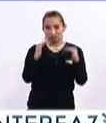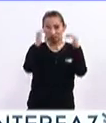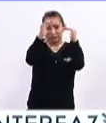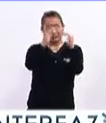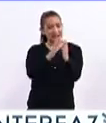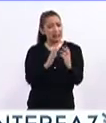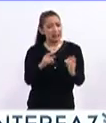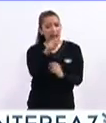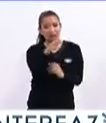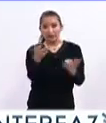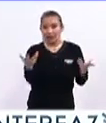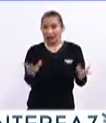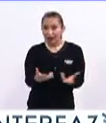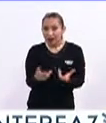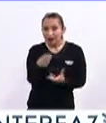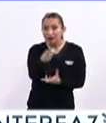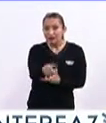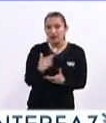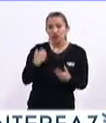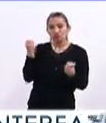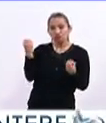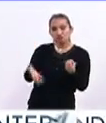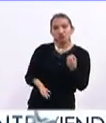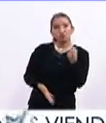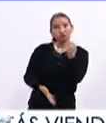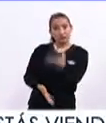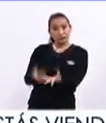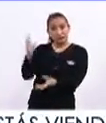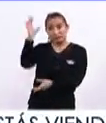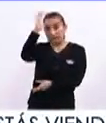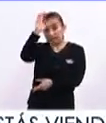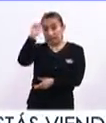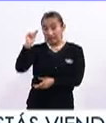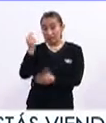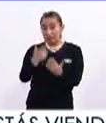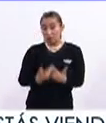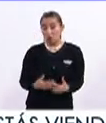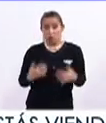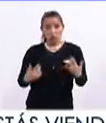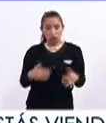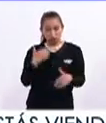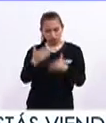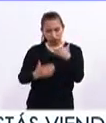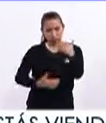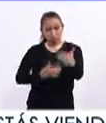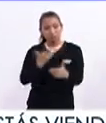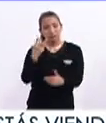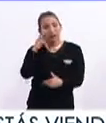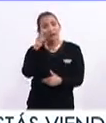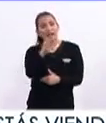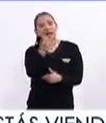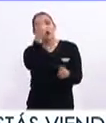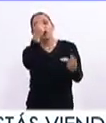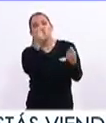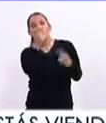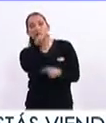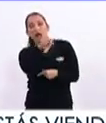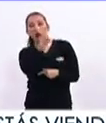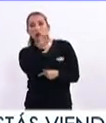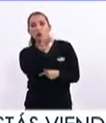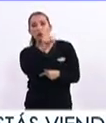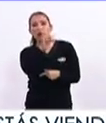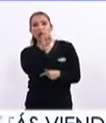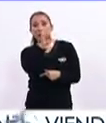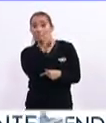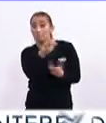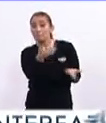son grandes generadoras de aportaciones científicas y tecnológicas de desarrollo. Vamos a ver algunos de la Universidad